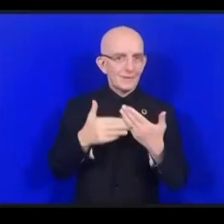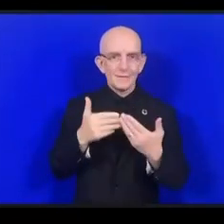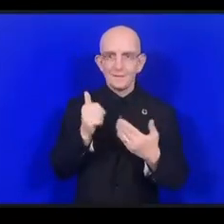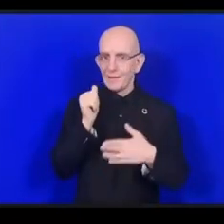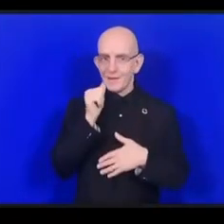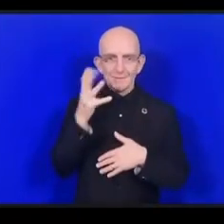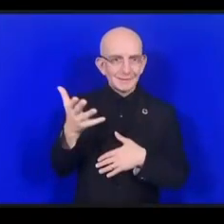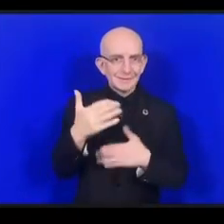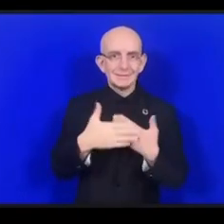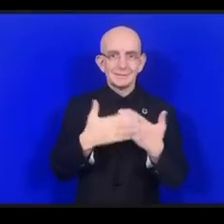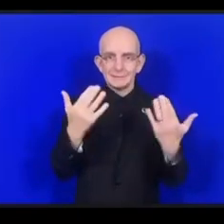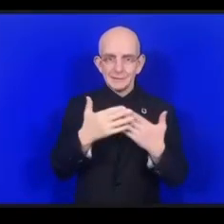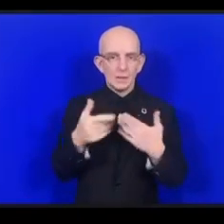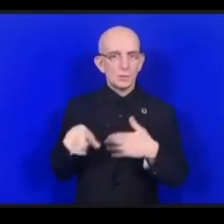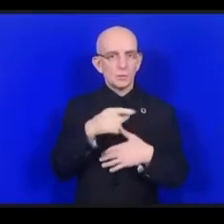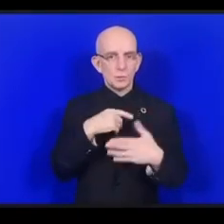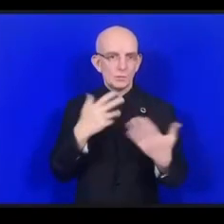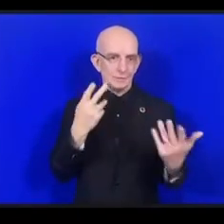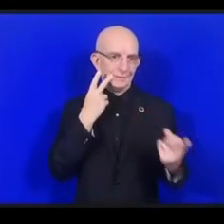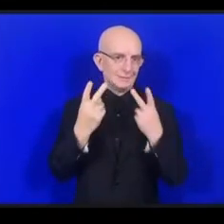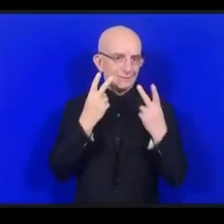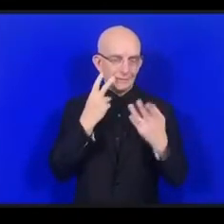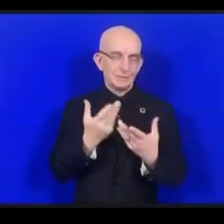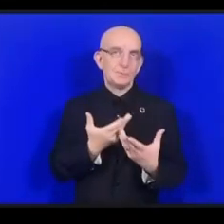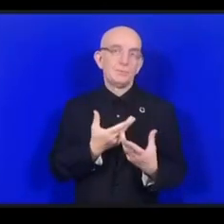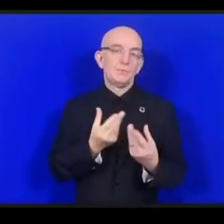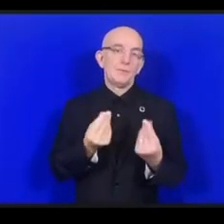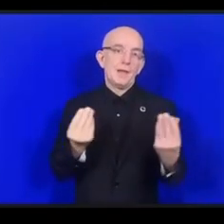y vemos Que